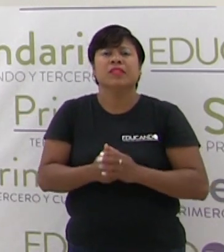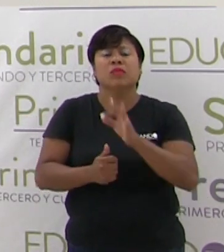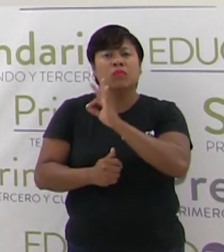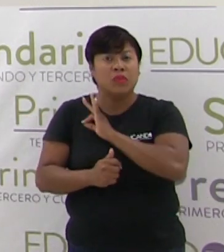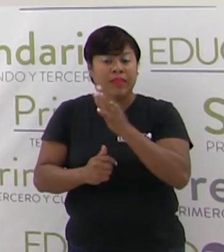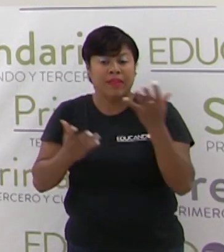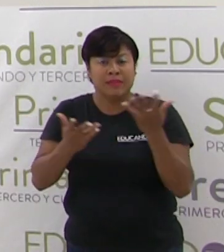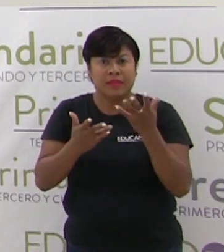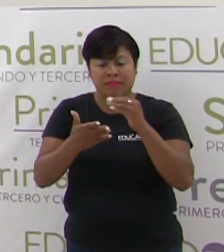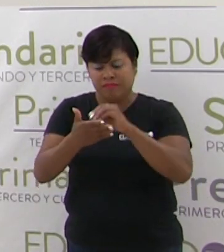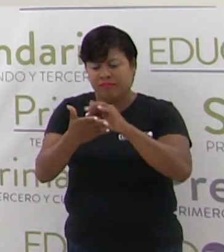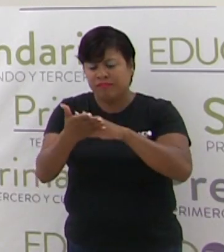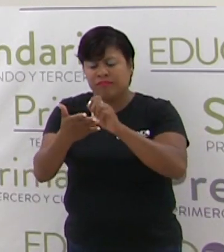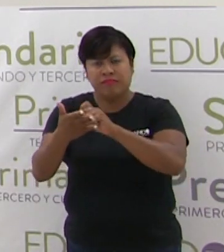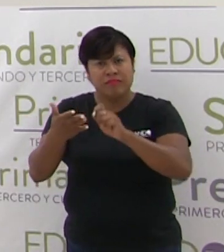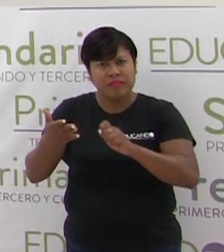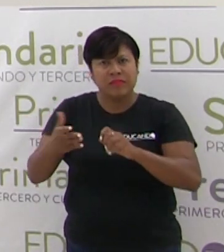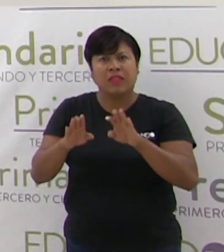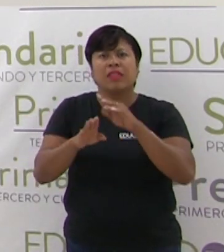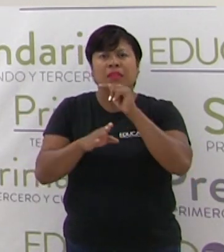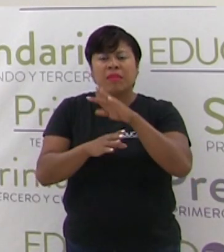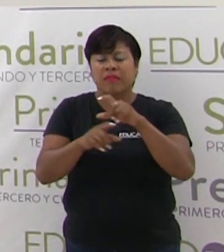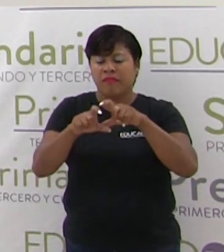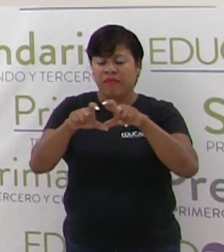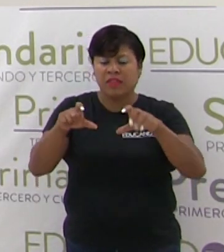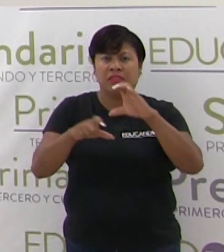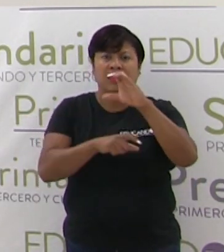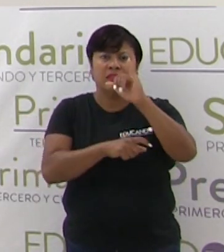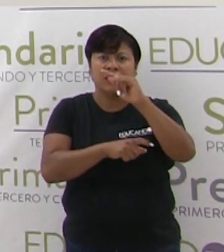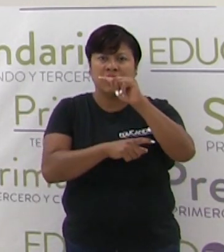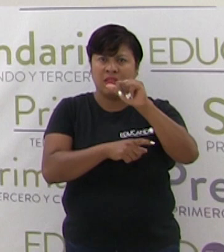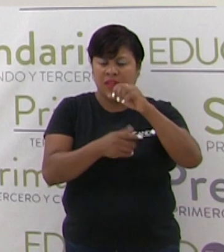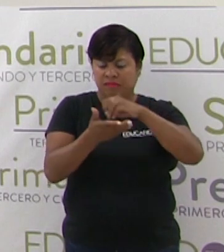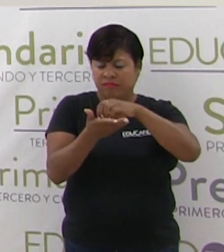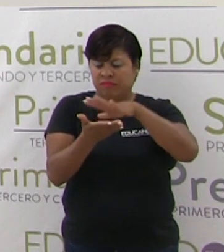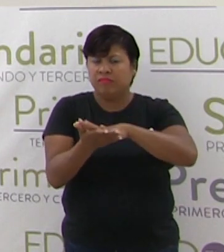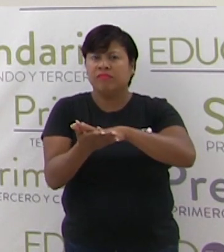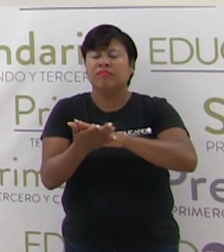puedo citar, entonces, fichas de citas,